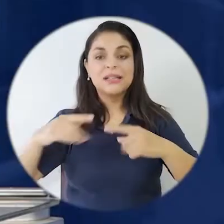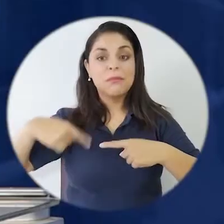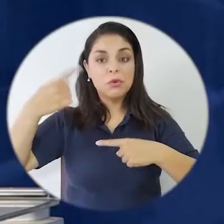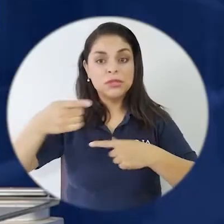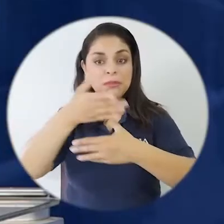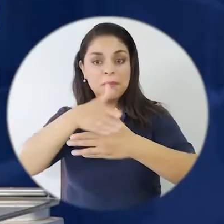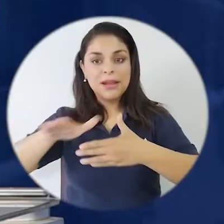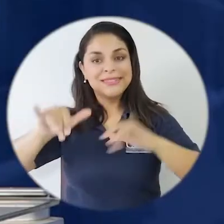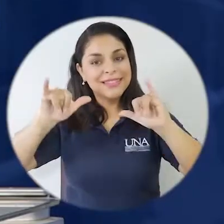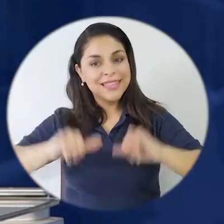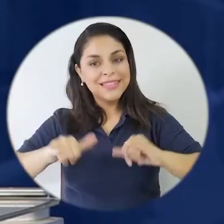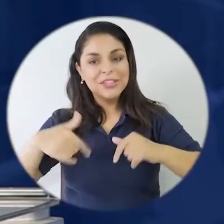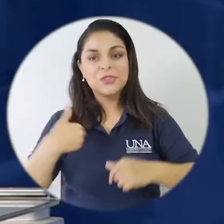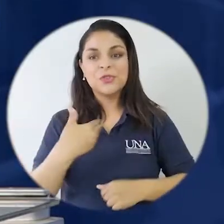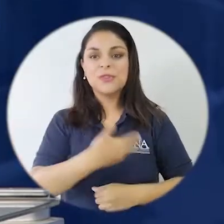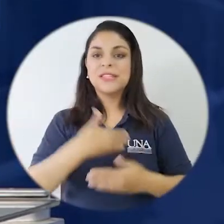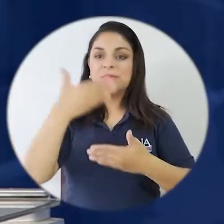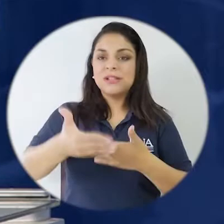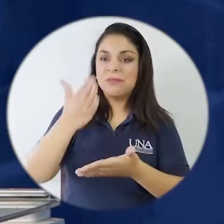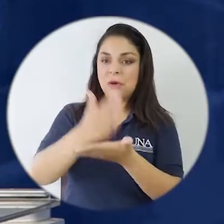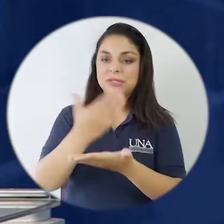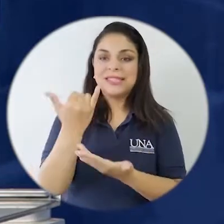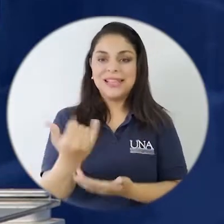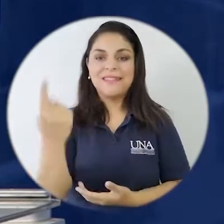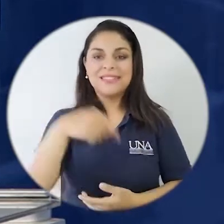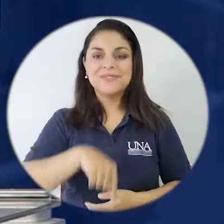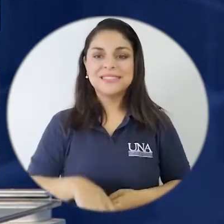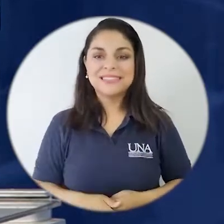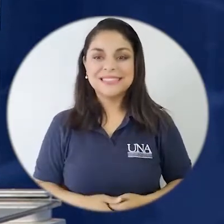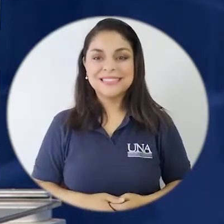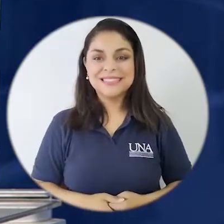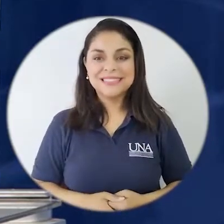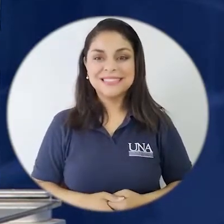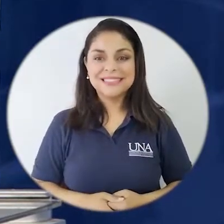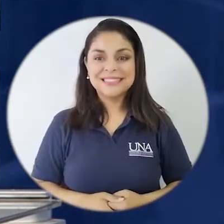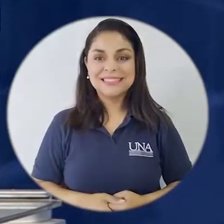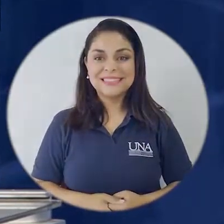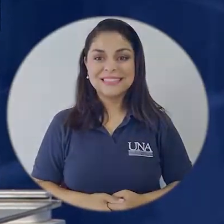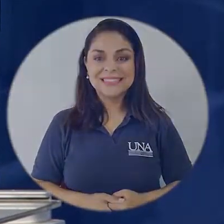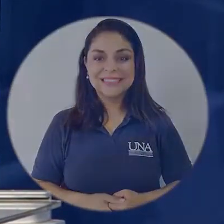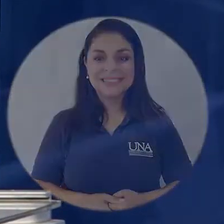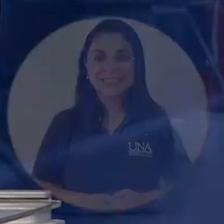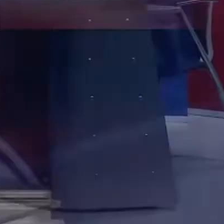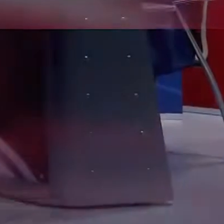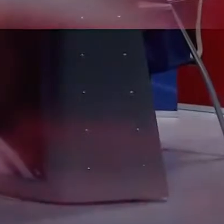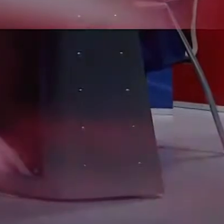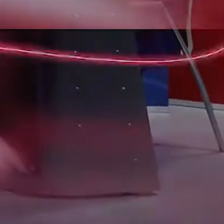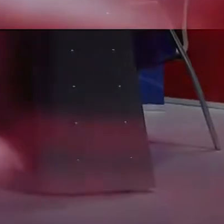del teletrabajo en el siguiente bloque. Quédese con nosotros después de la pausa, que ya volvemos.